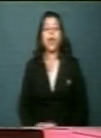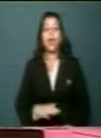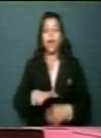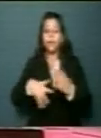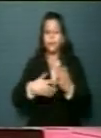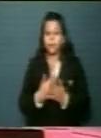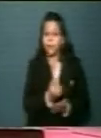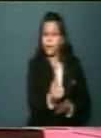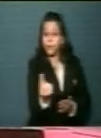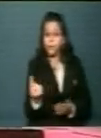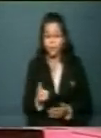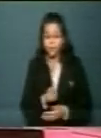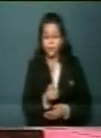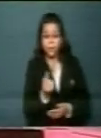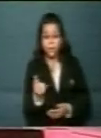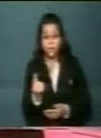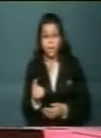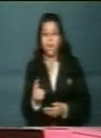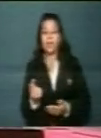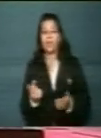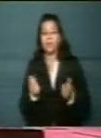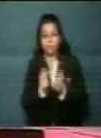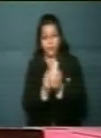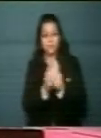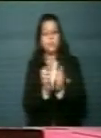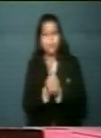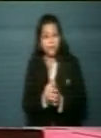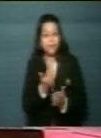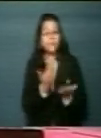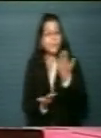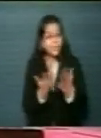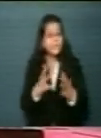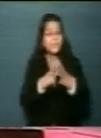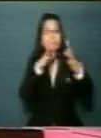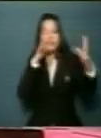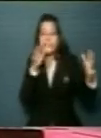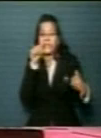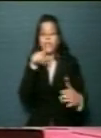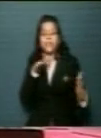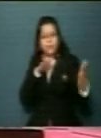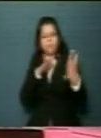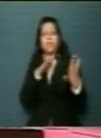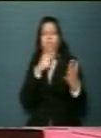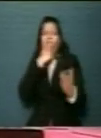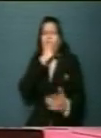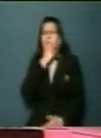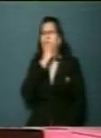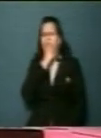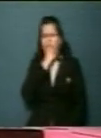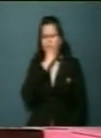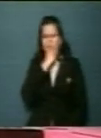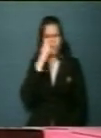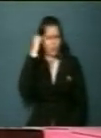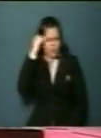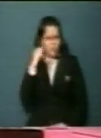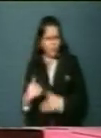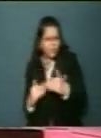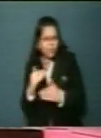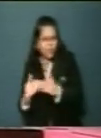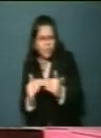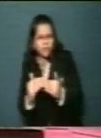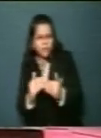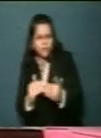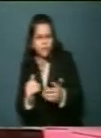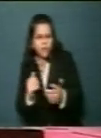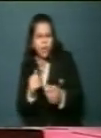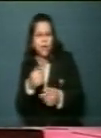A aquellos que ante la magnitud de los problemas que ahora enfrentamos se preguntan si valió la pena el proceso que nos condujo a los acuerdos